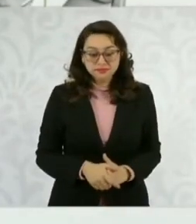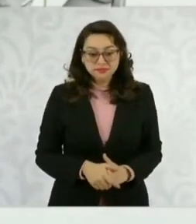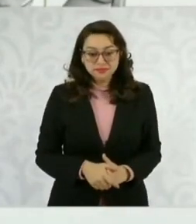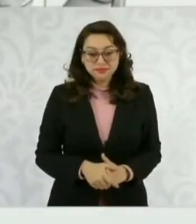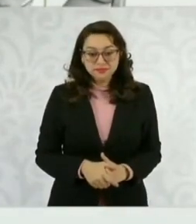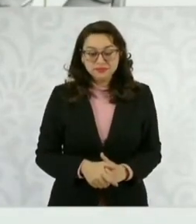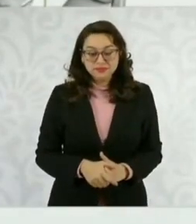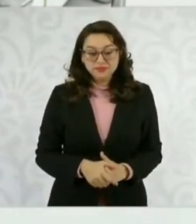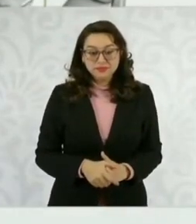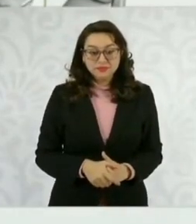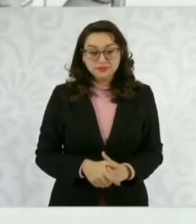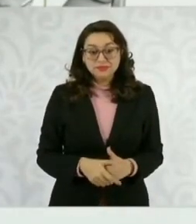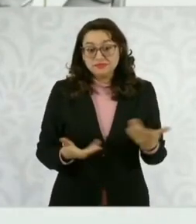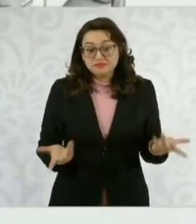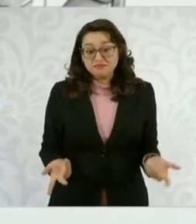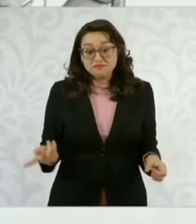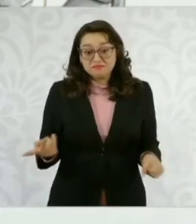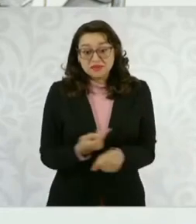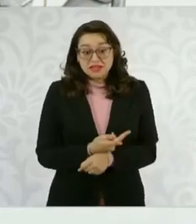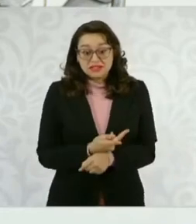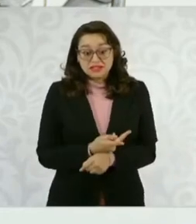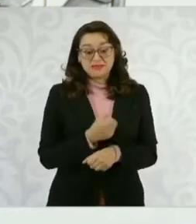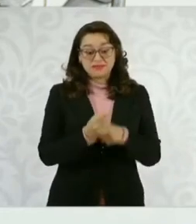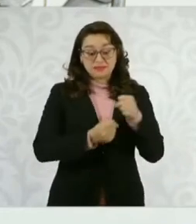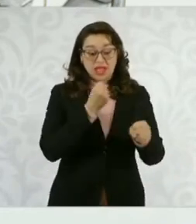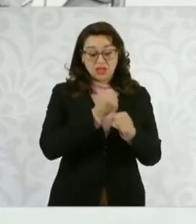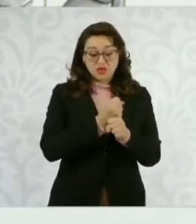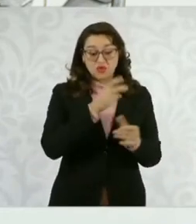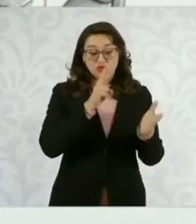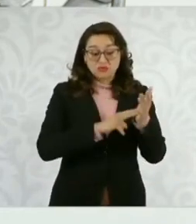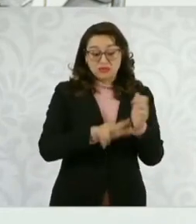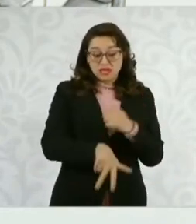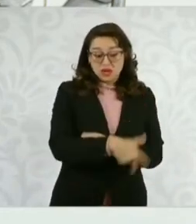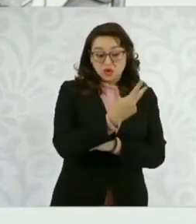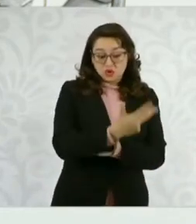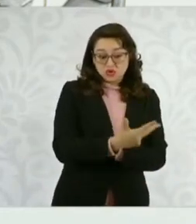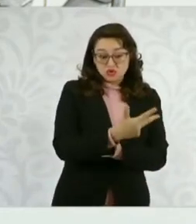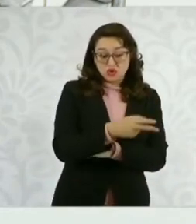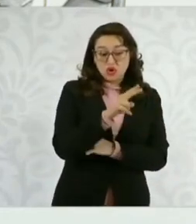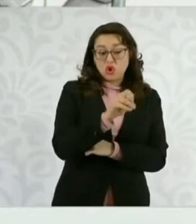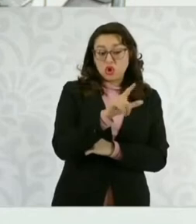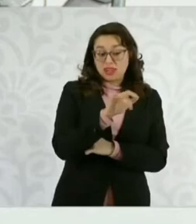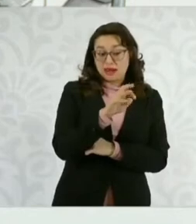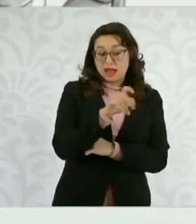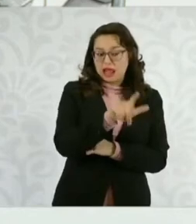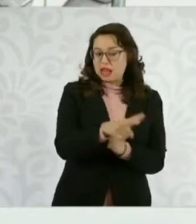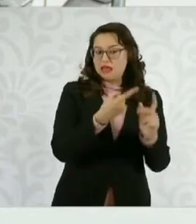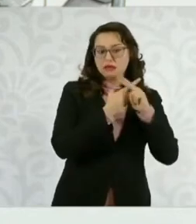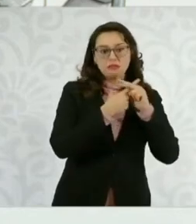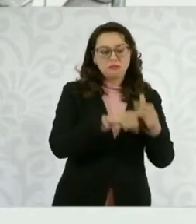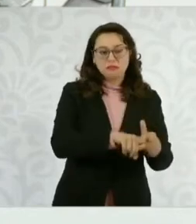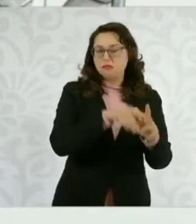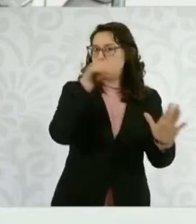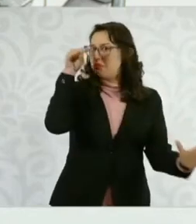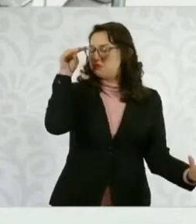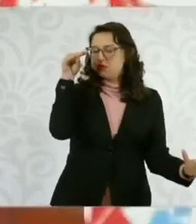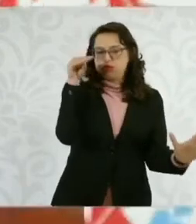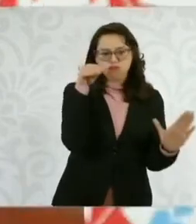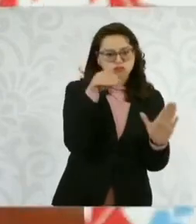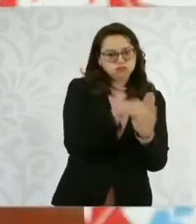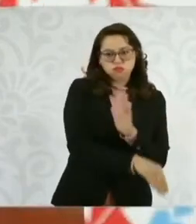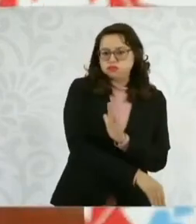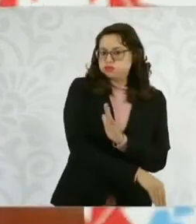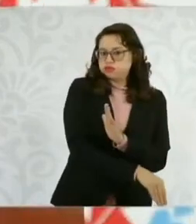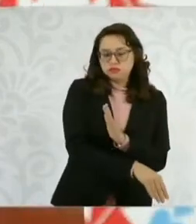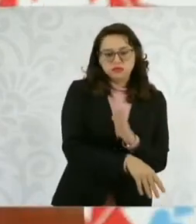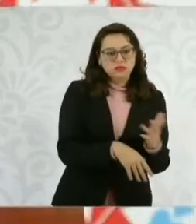La propia crisis del neoliberalismo desde el 2008, por la crisis del 2008, y particularmente